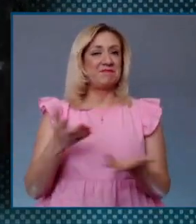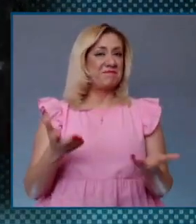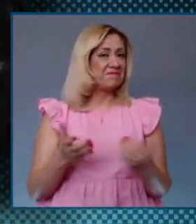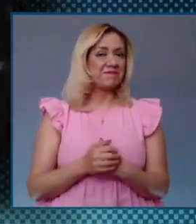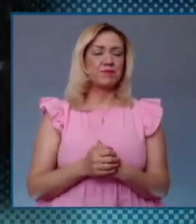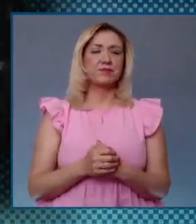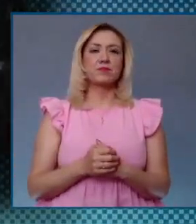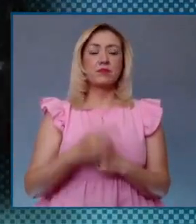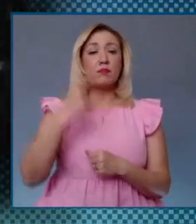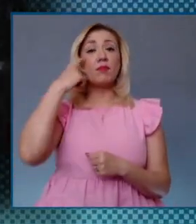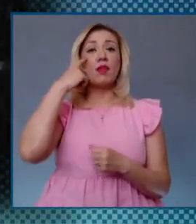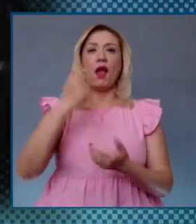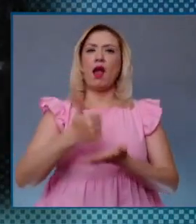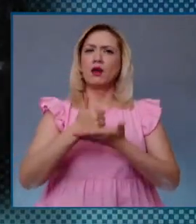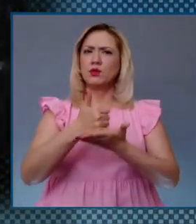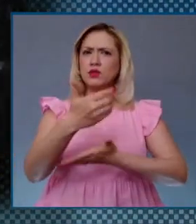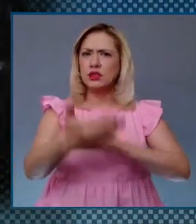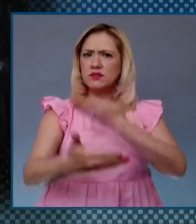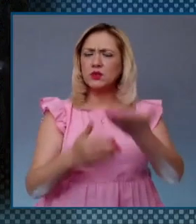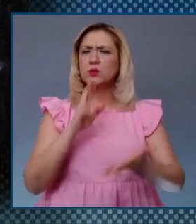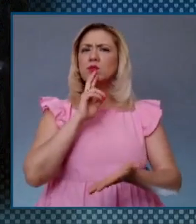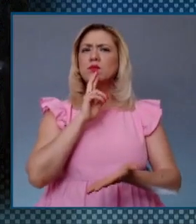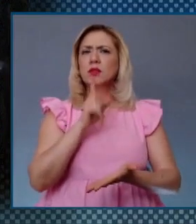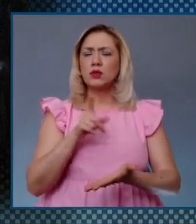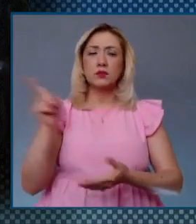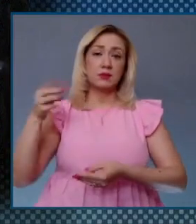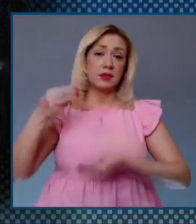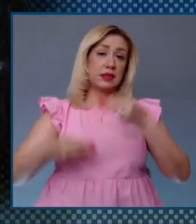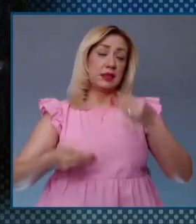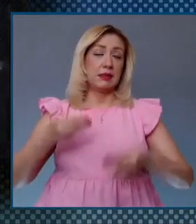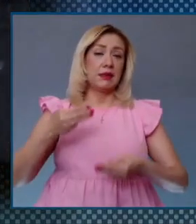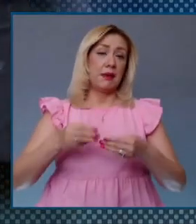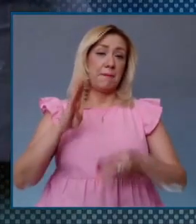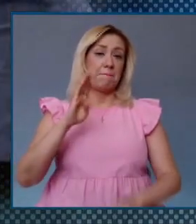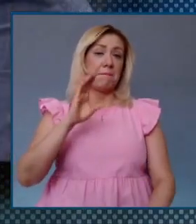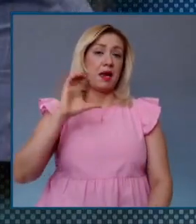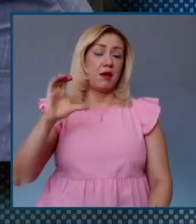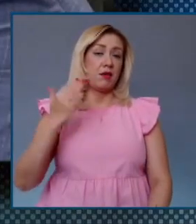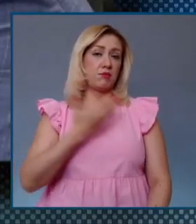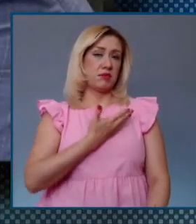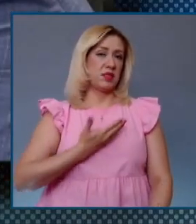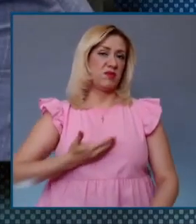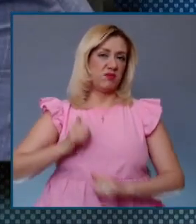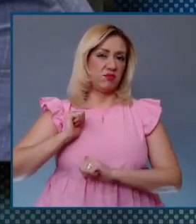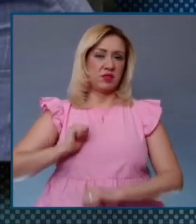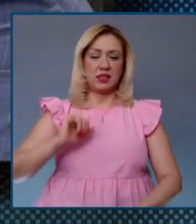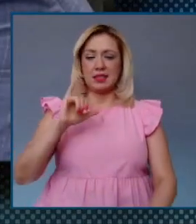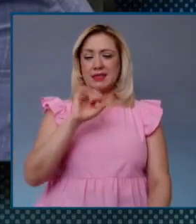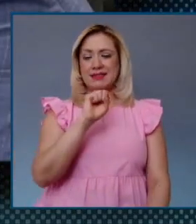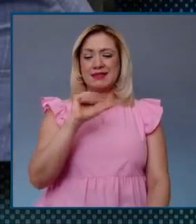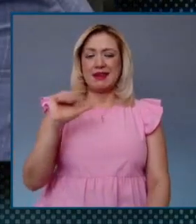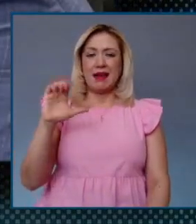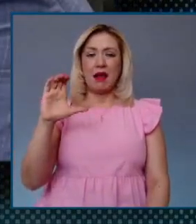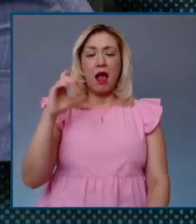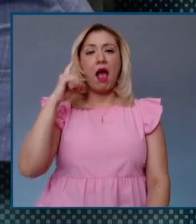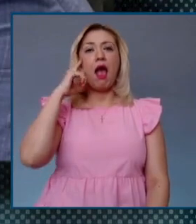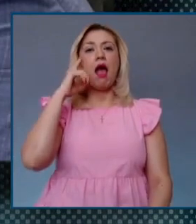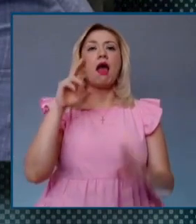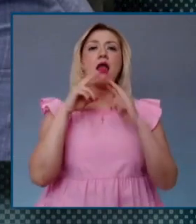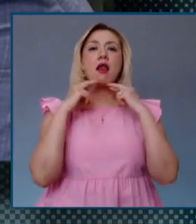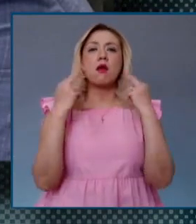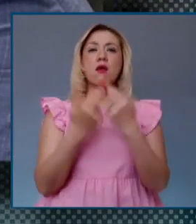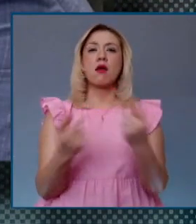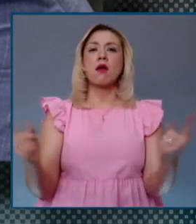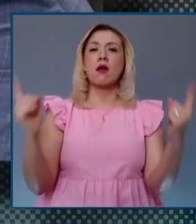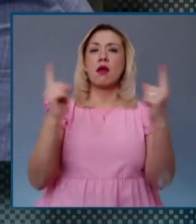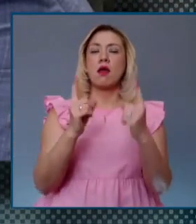magistrado presidente del Poder Judicial de Baja California, Alejandro Isaac Fragoso, sostuvo una reunión de trabajo con juezas y